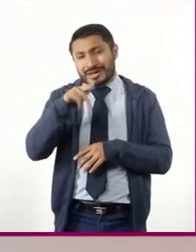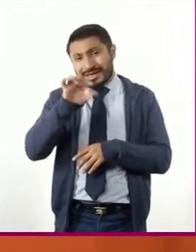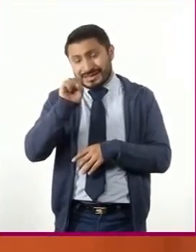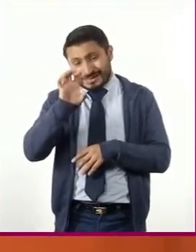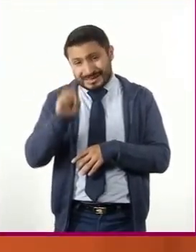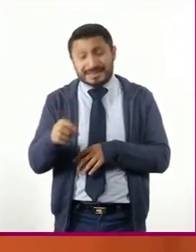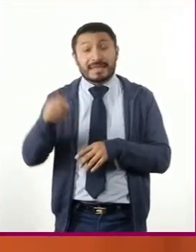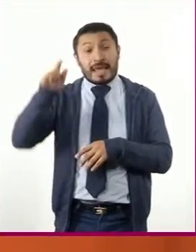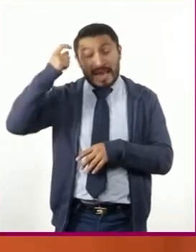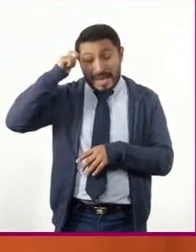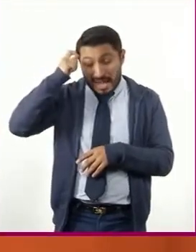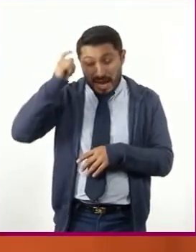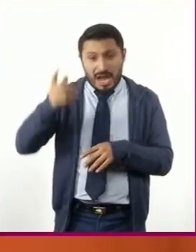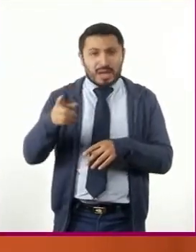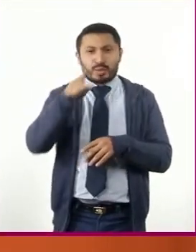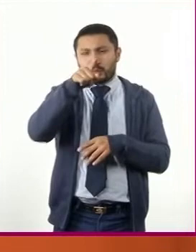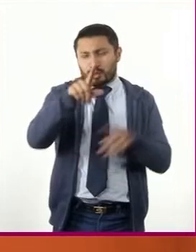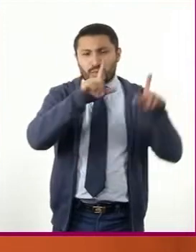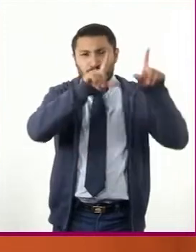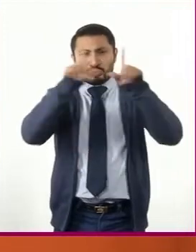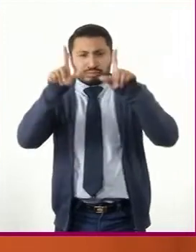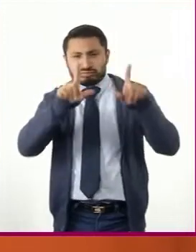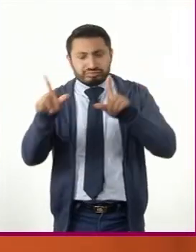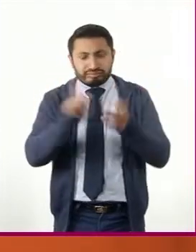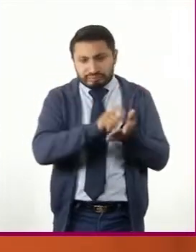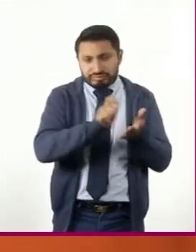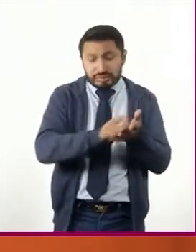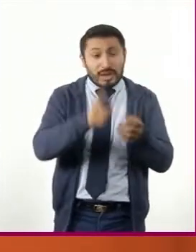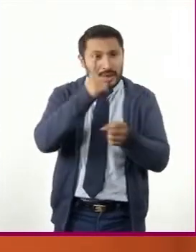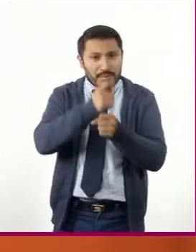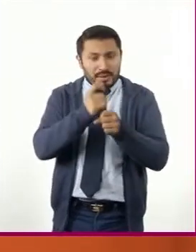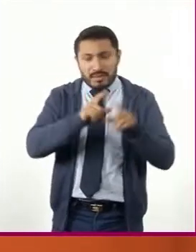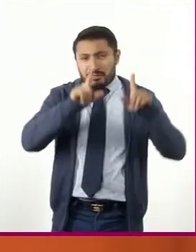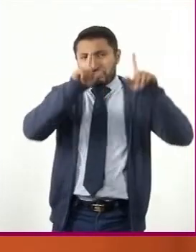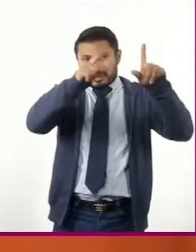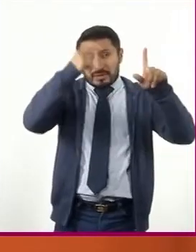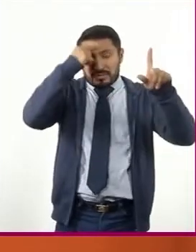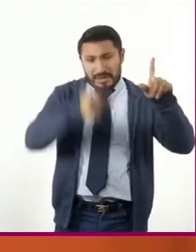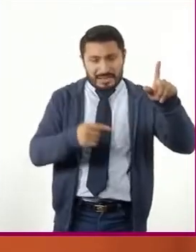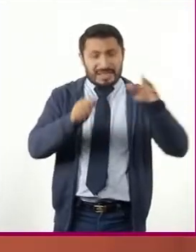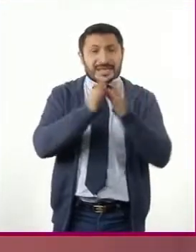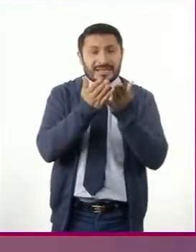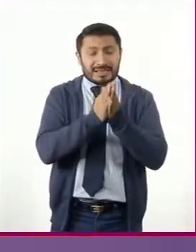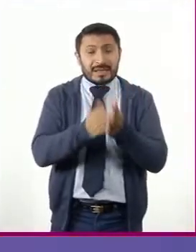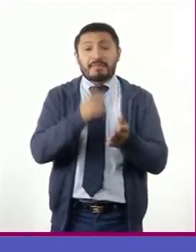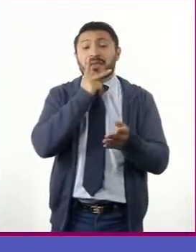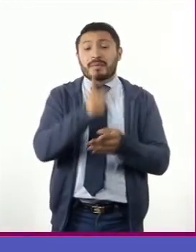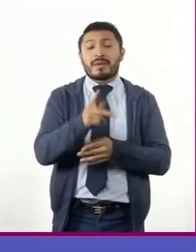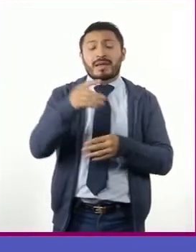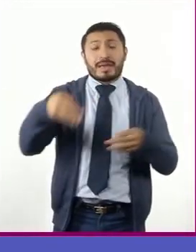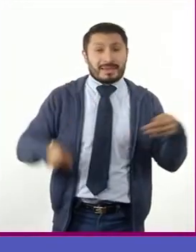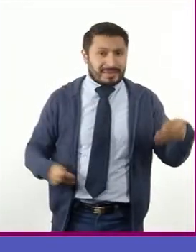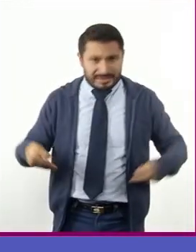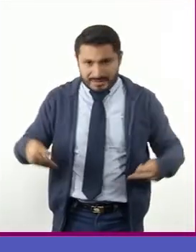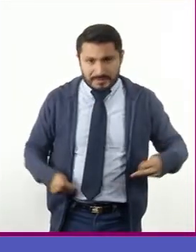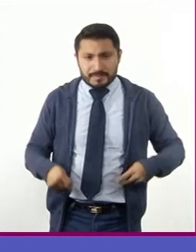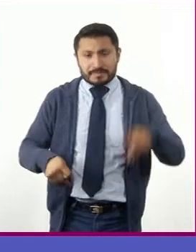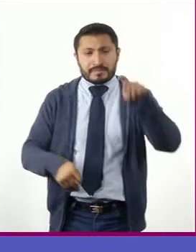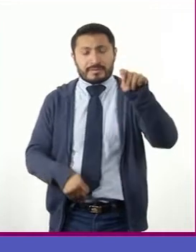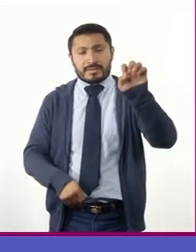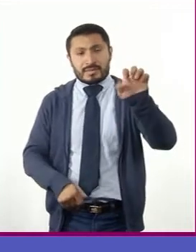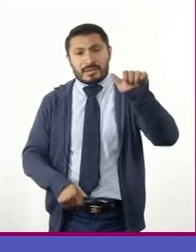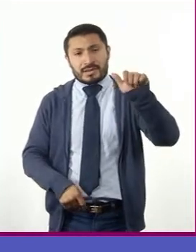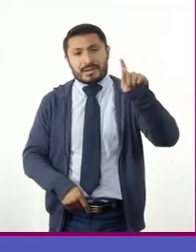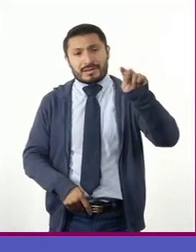criados. Escribamos en nuestro cuadro, en el primer espacio para las obras, la palabra teatro, pues el doctor se